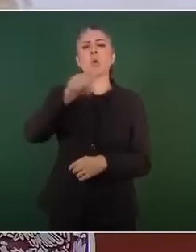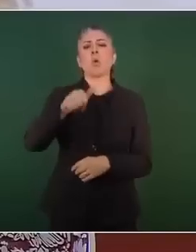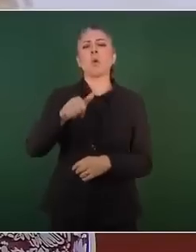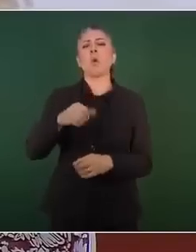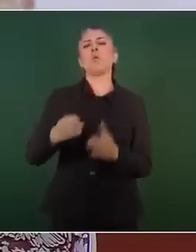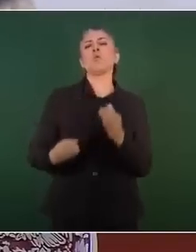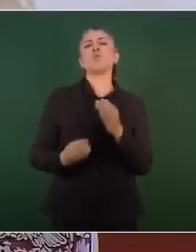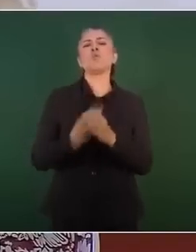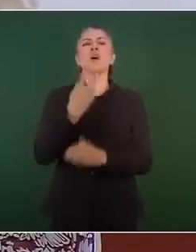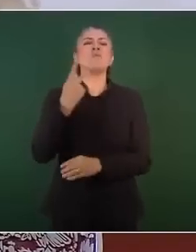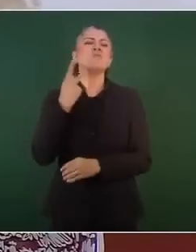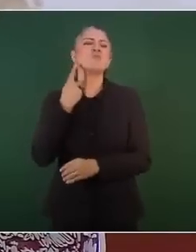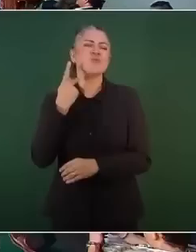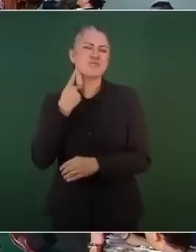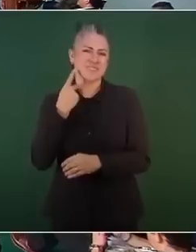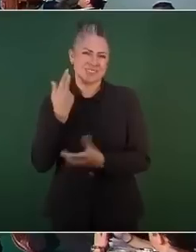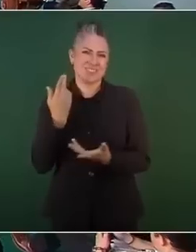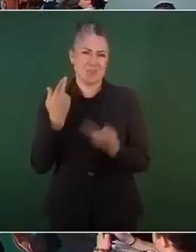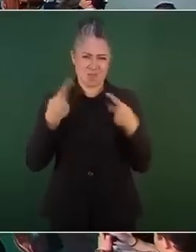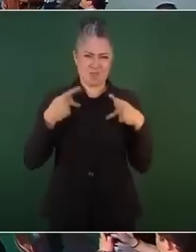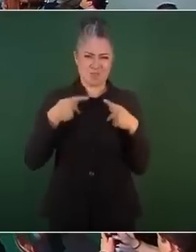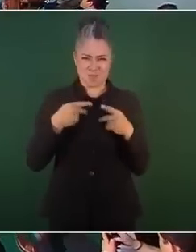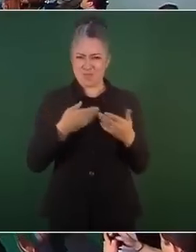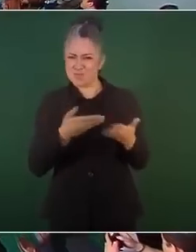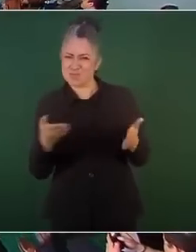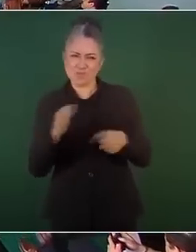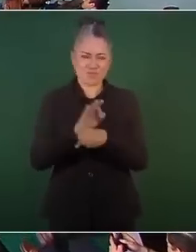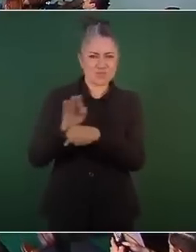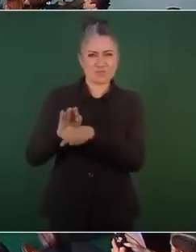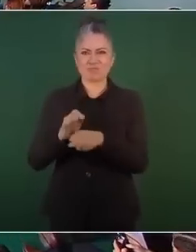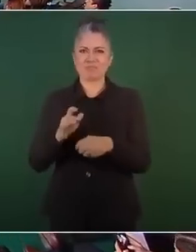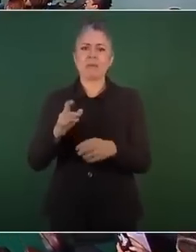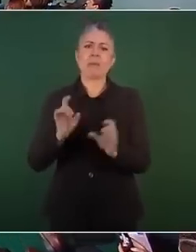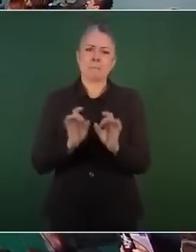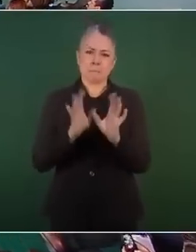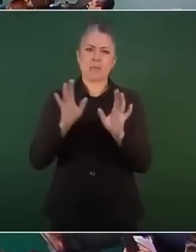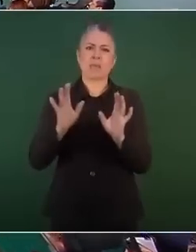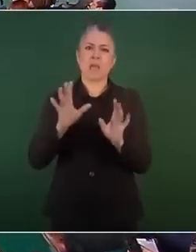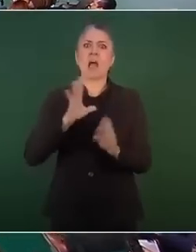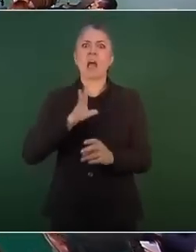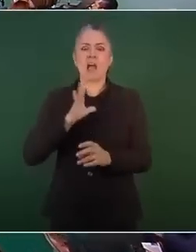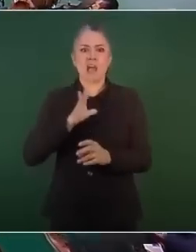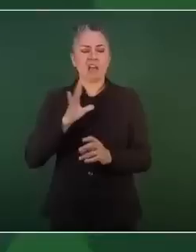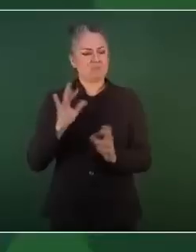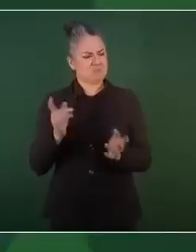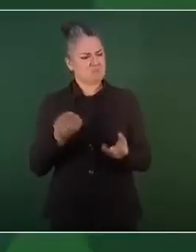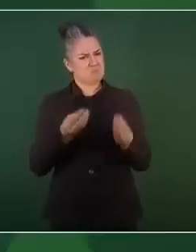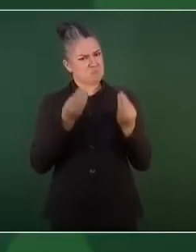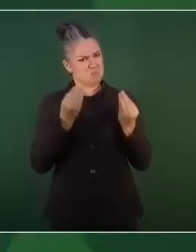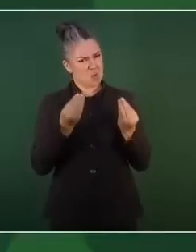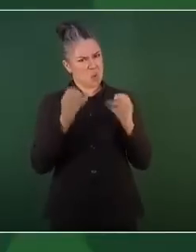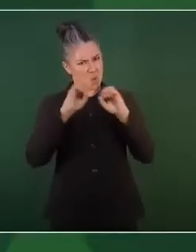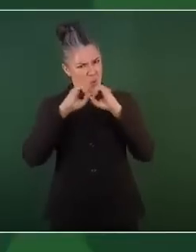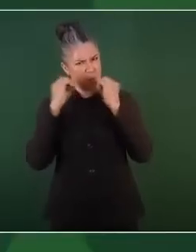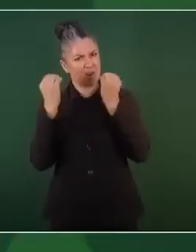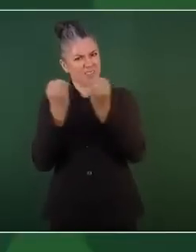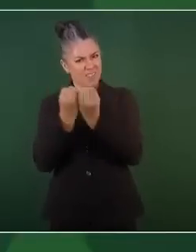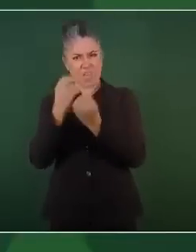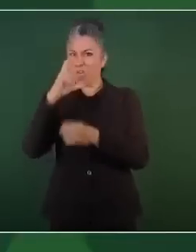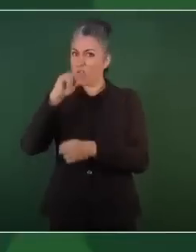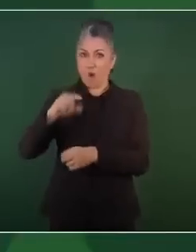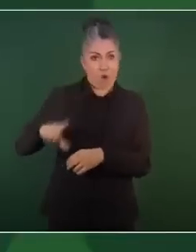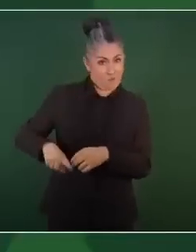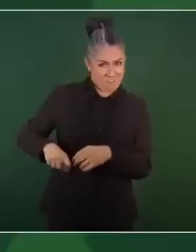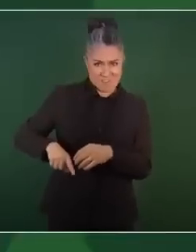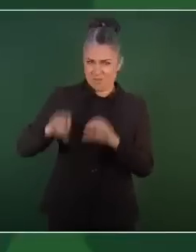Y así surgieron las organizaciones no gubernamentales como hongos después de la lluvia.